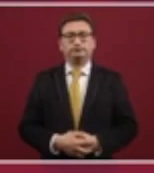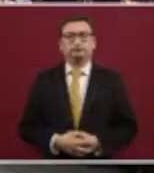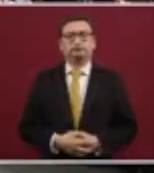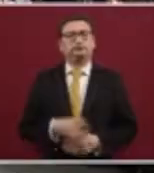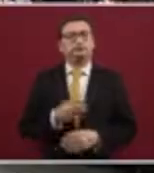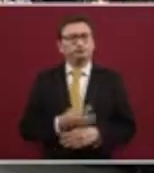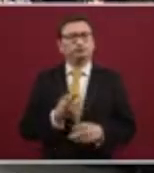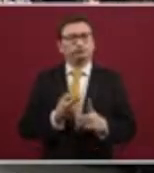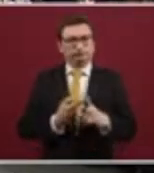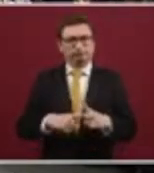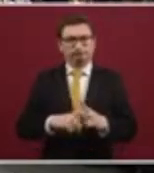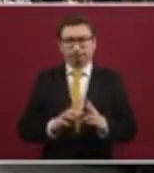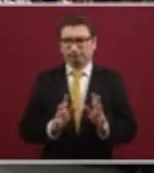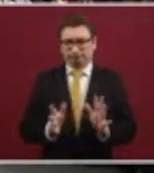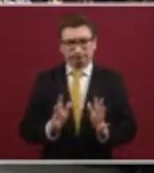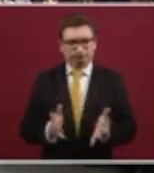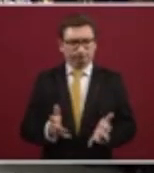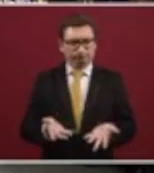sección